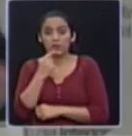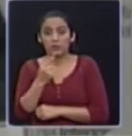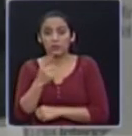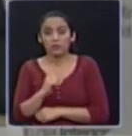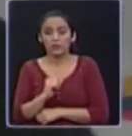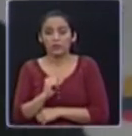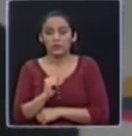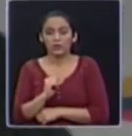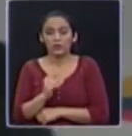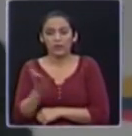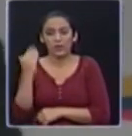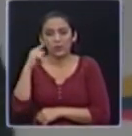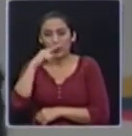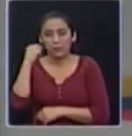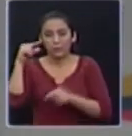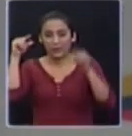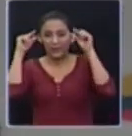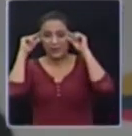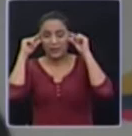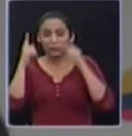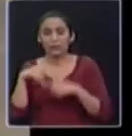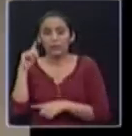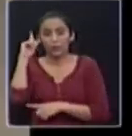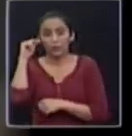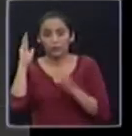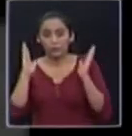gobernador del Guayas en la presidencia de Yamil Maguad,